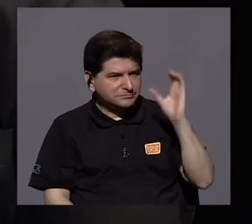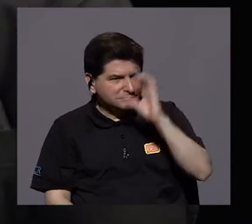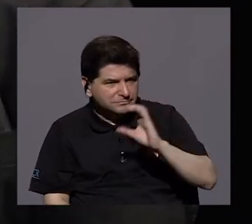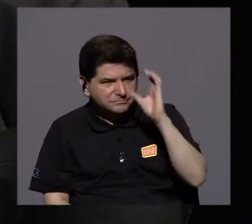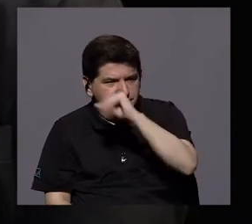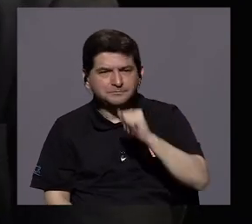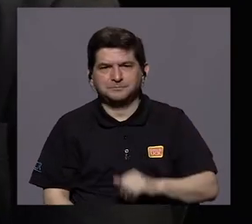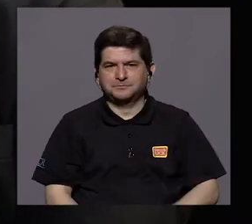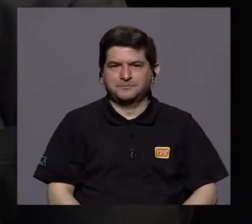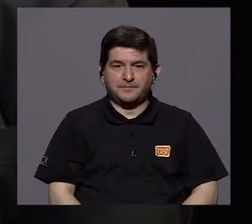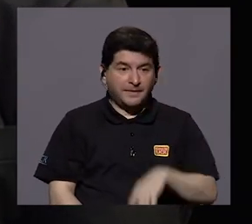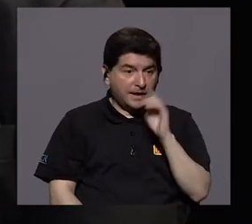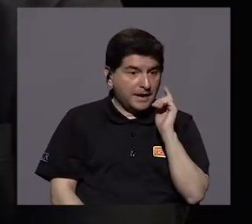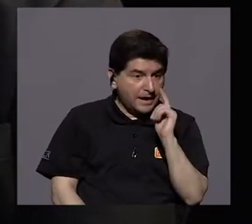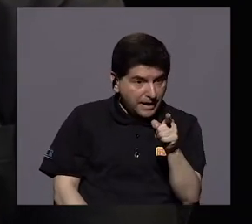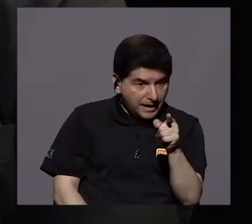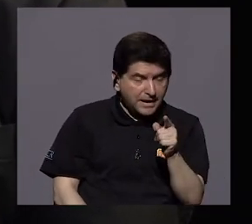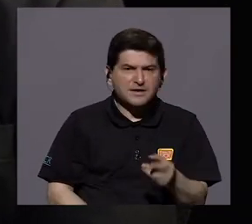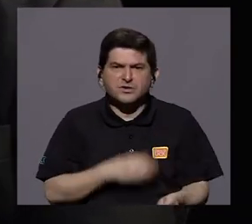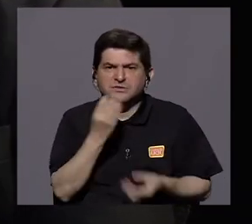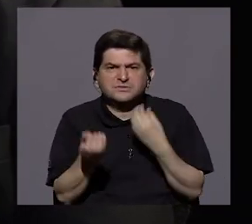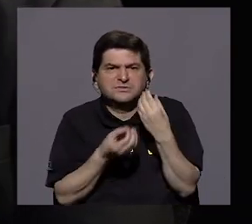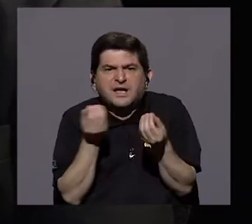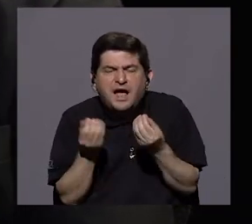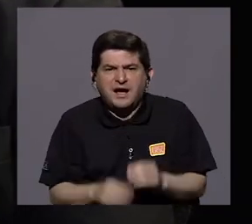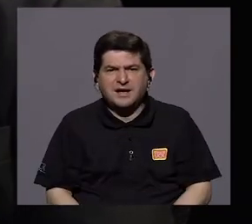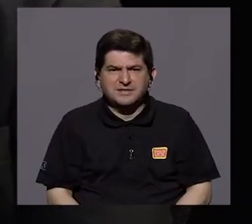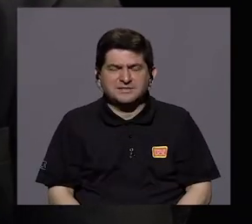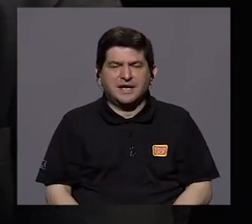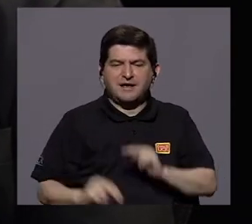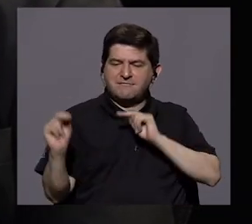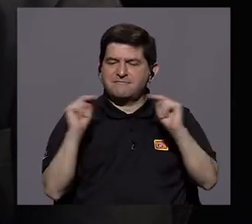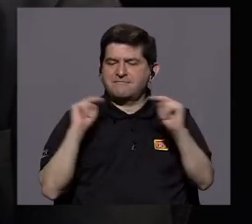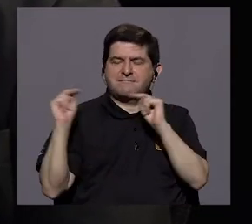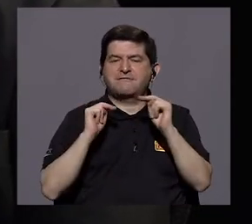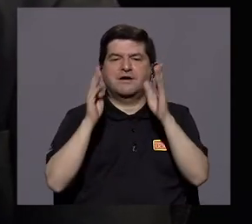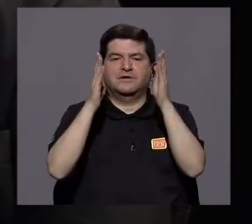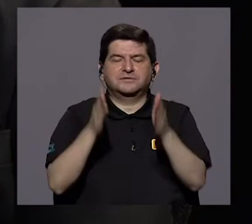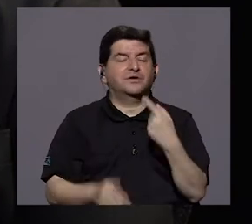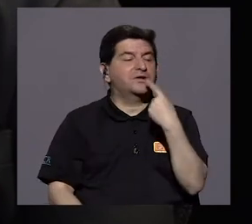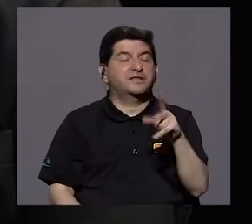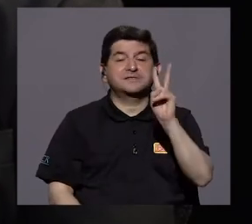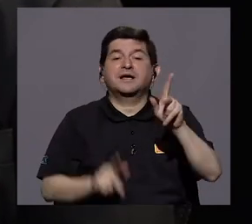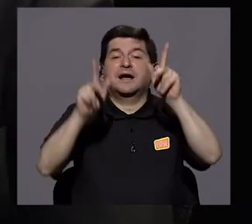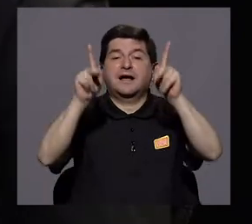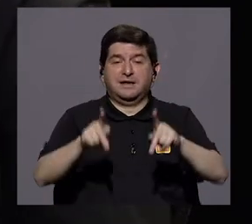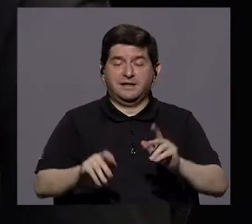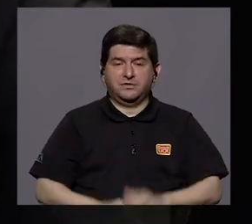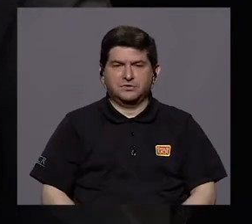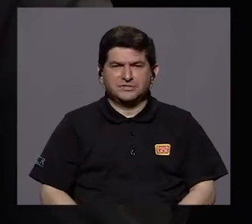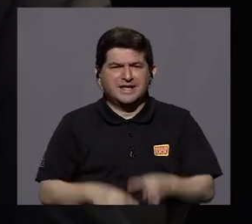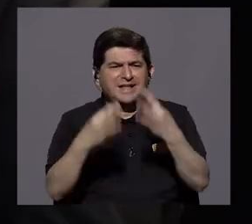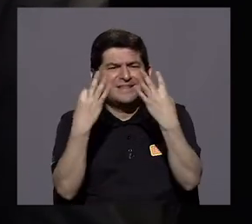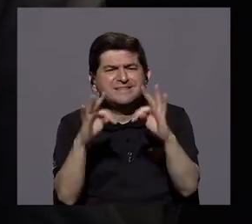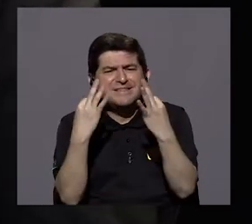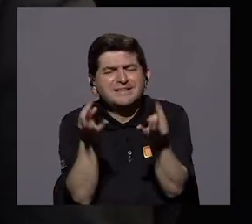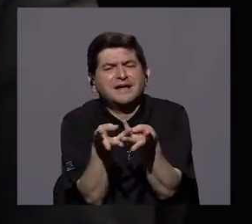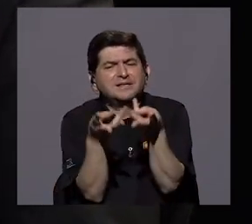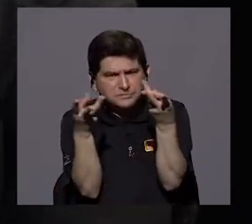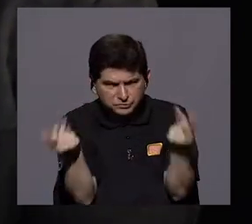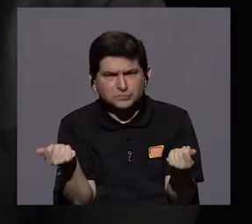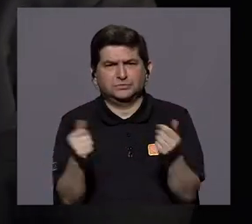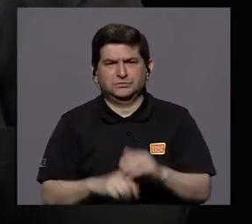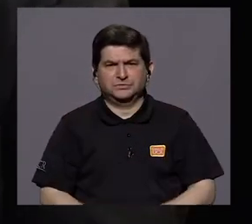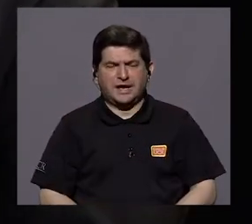buscados. Y ellos lo que hacen es un papel mediador. Le dicen a las dos personas, busquemos una